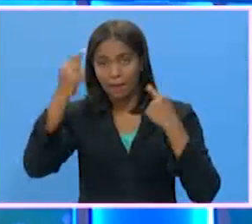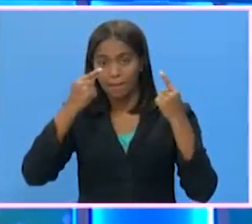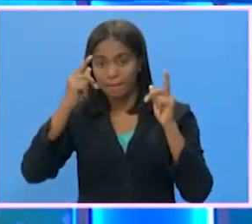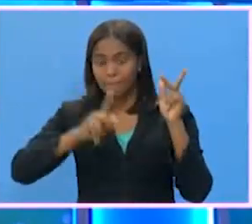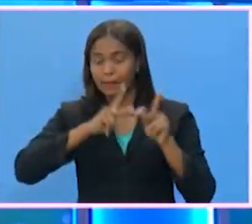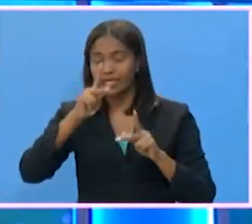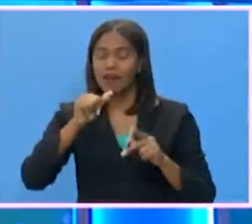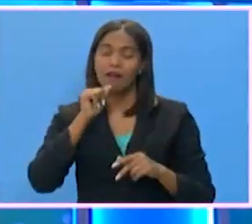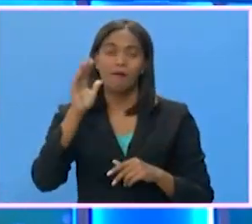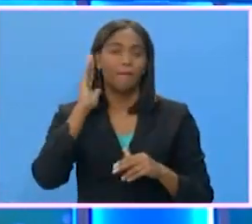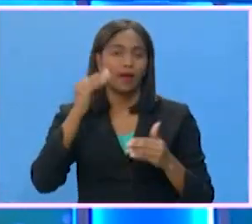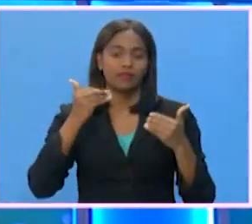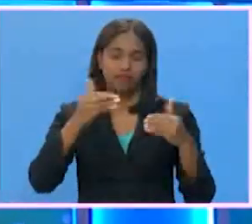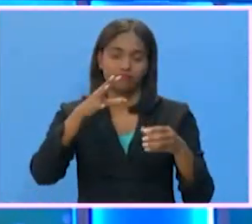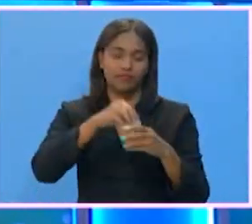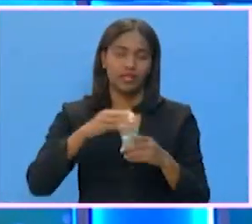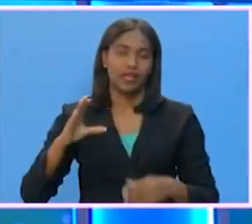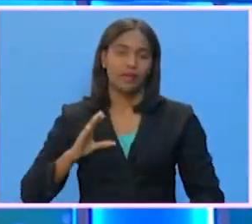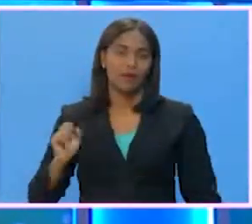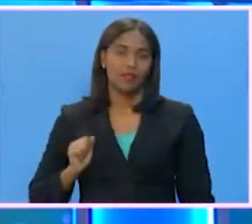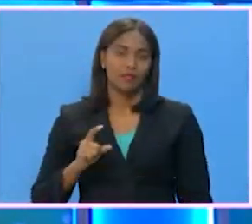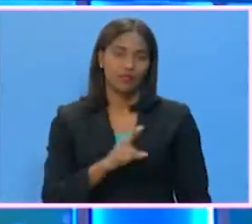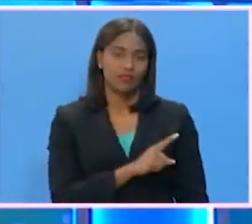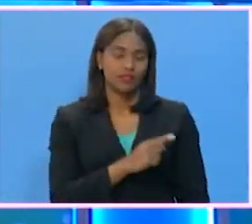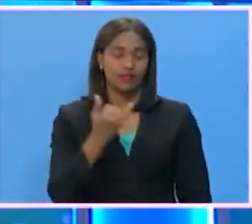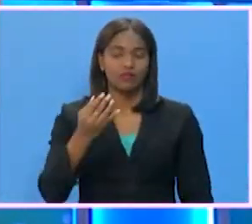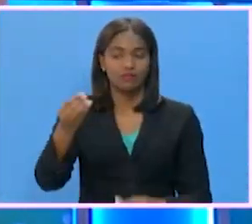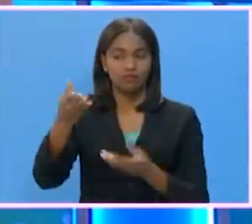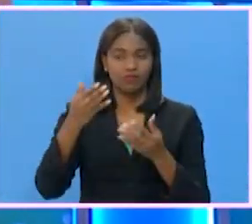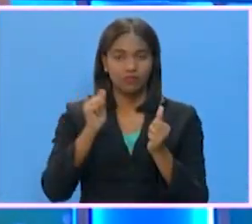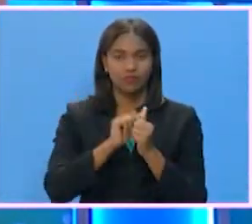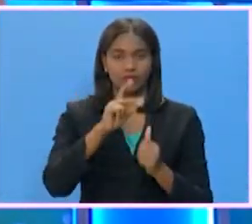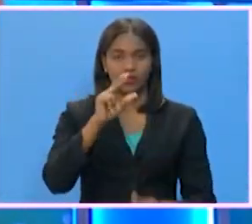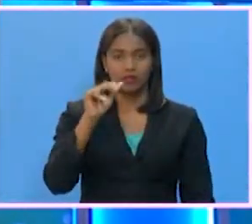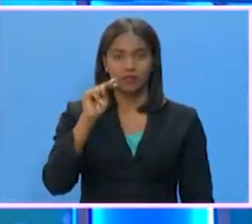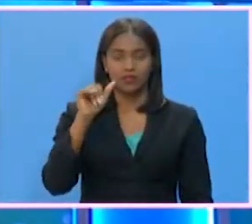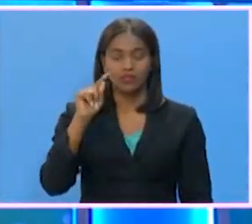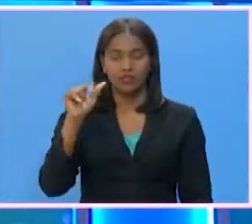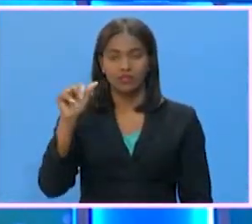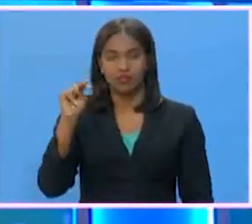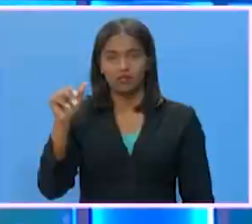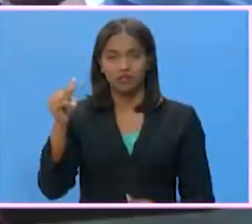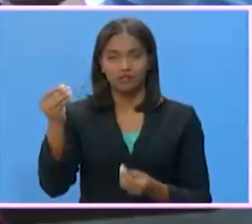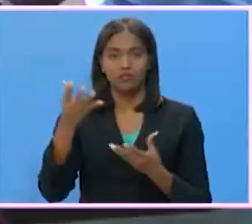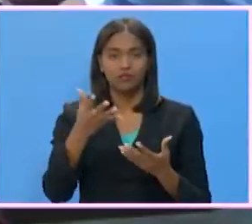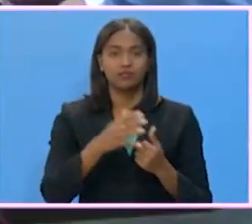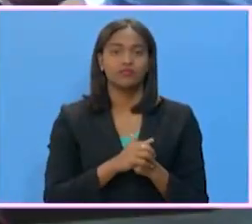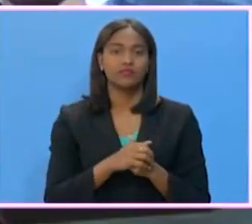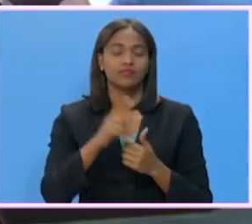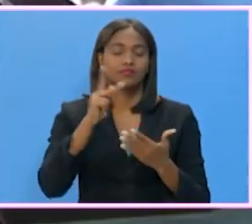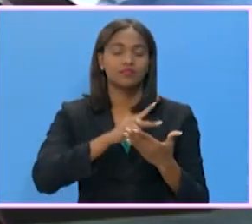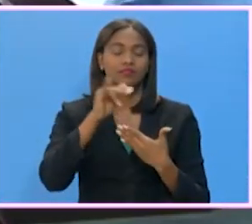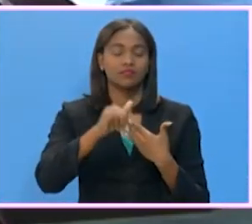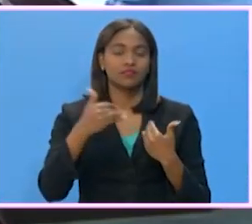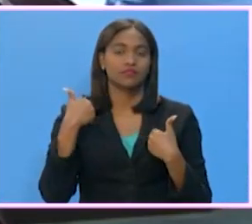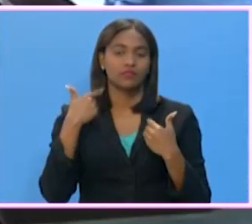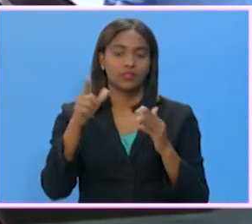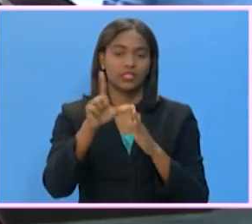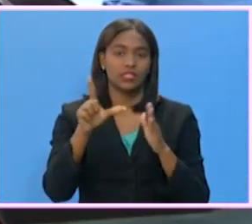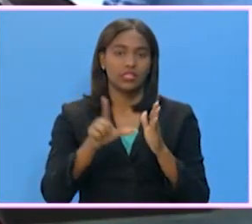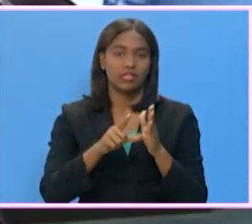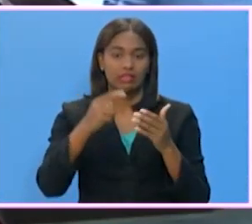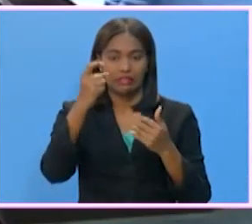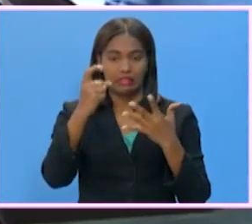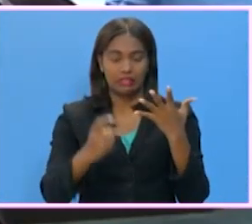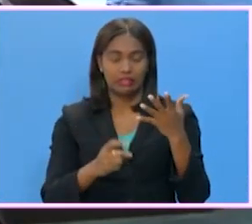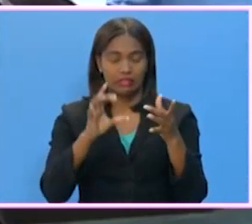no pasará en la Cámara Baja. Tenemos los detalles con Ramón Santana Álvarez. El proyecto crea el órgano de ley que regula una serie